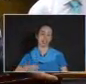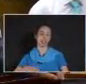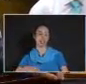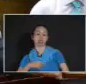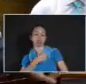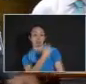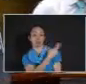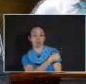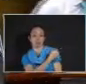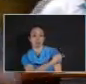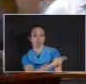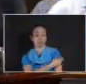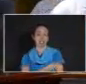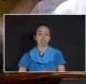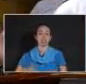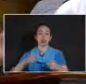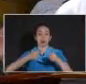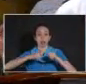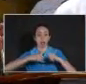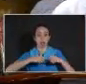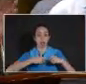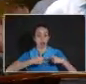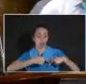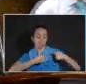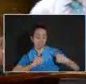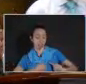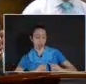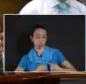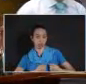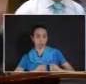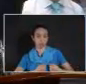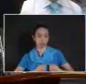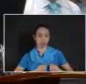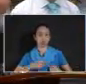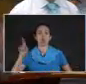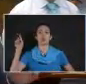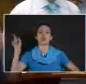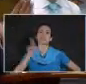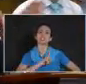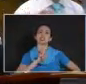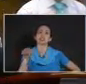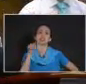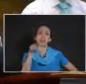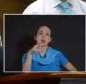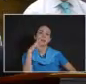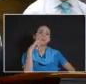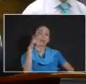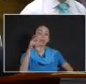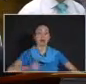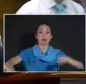Bueno, no estaría aquí, pero le van a operar de corazón abierto. ¿Dónde estaría usted? ¿Viendo el desfile o aquí?